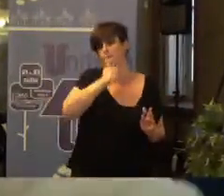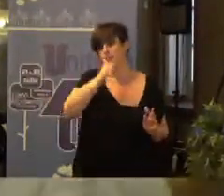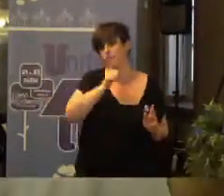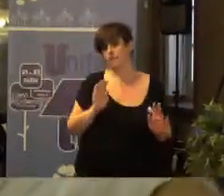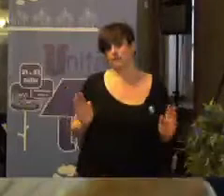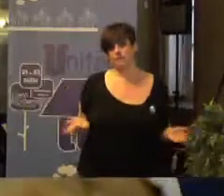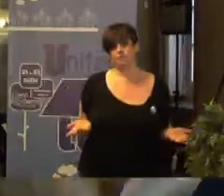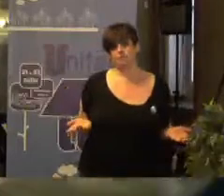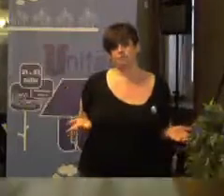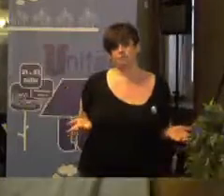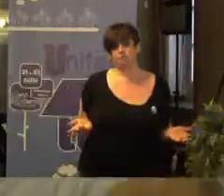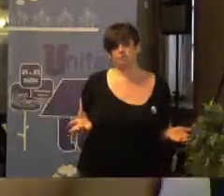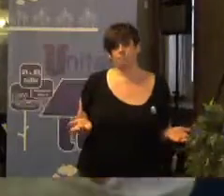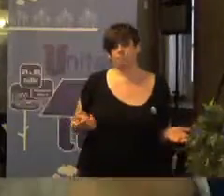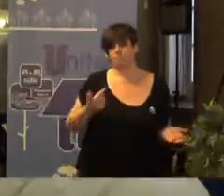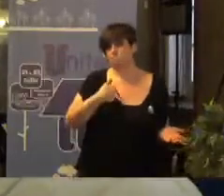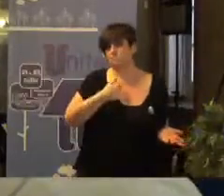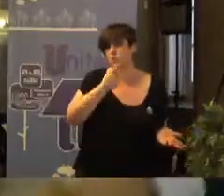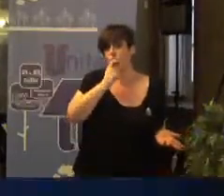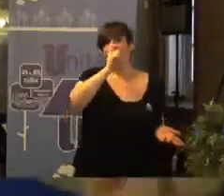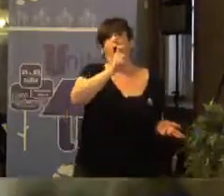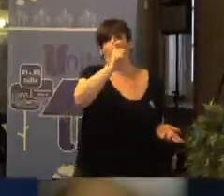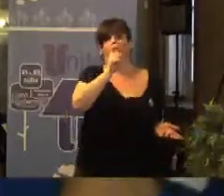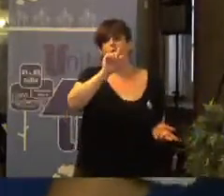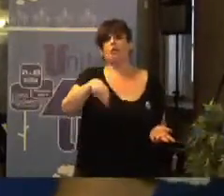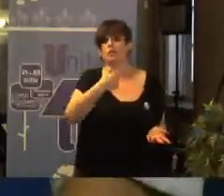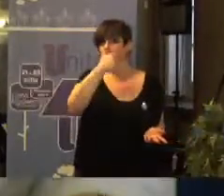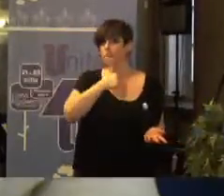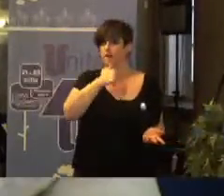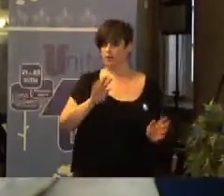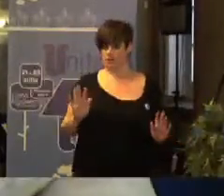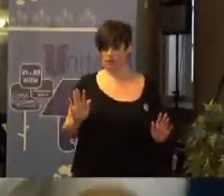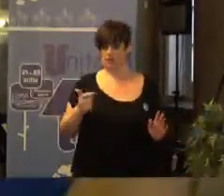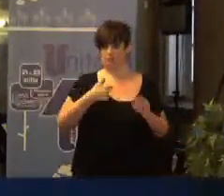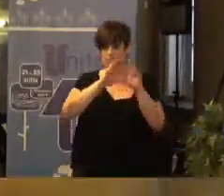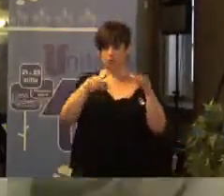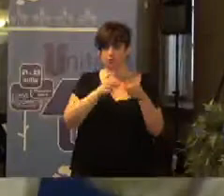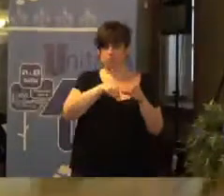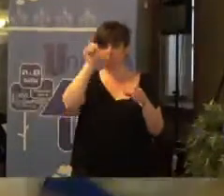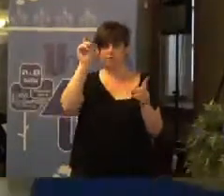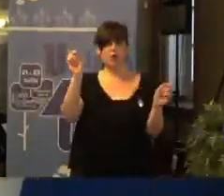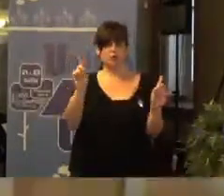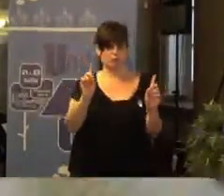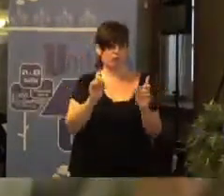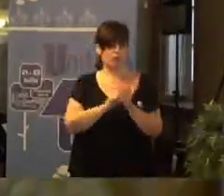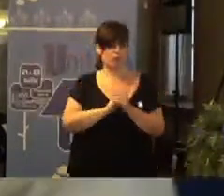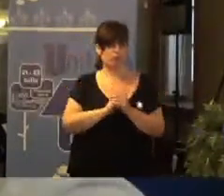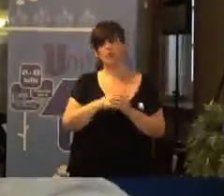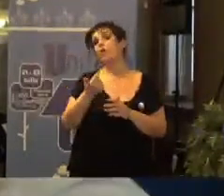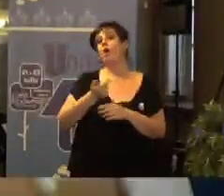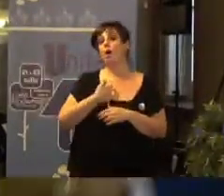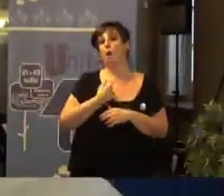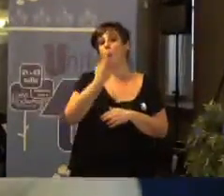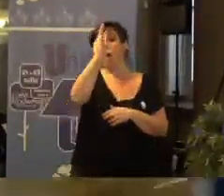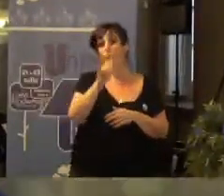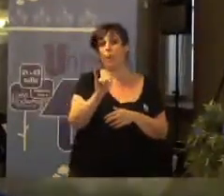Eu solto exabruptos, pero son moi paciente, non me vou das organizacións por as boas. Cando a mí fixeron no Bloque, aguantei 8 anos ali, a